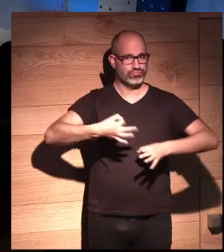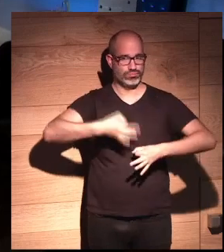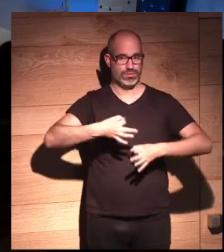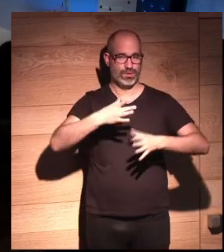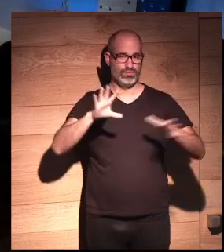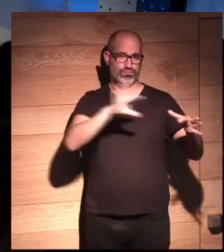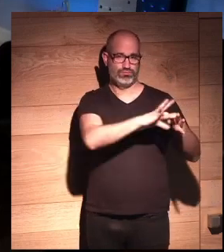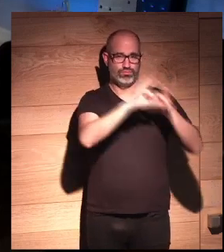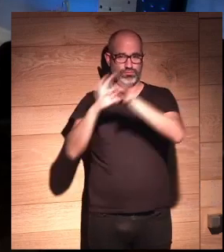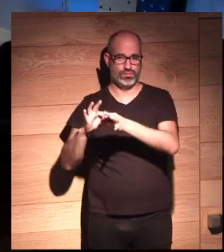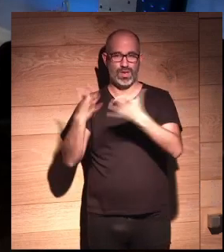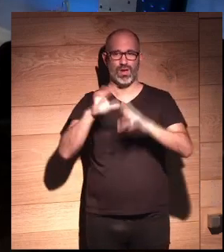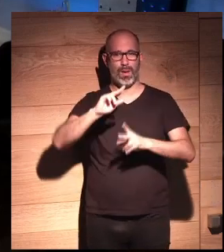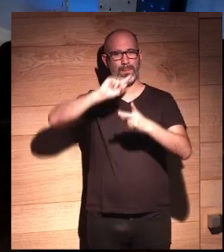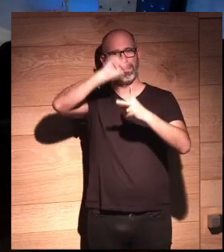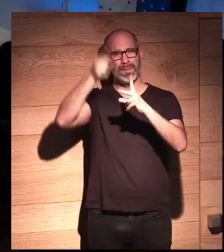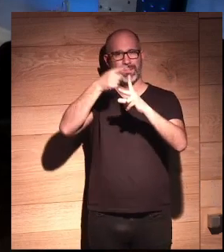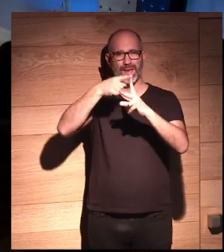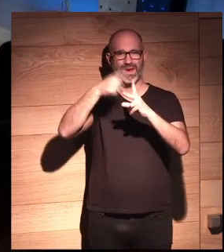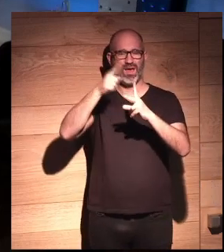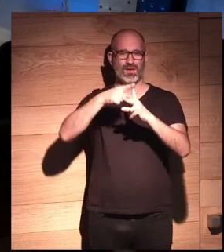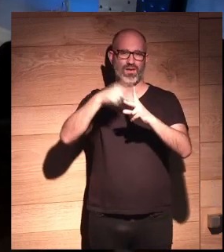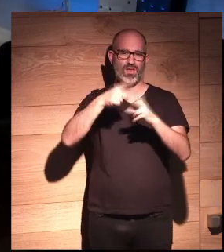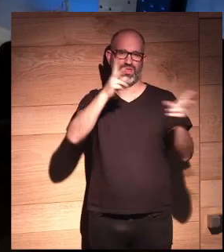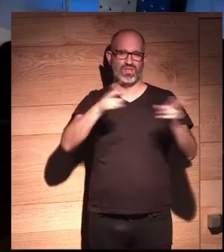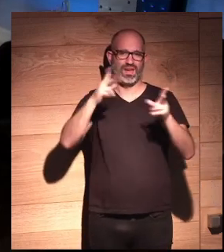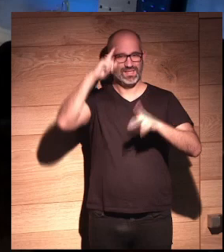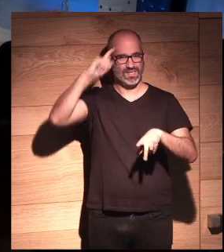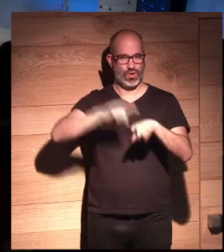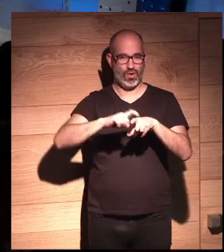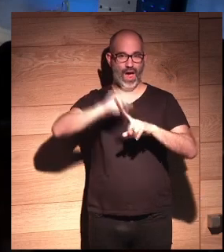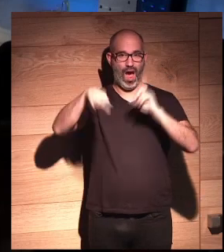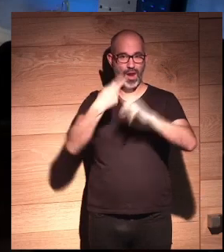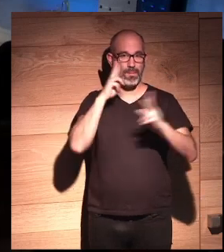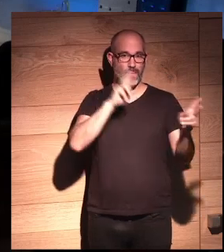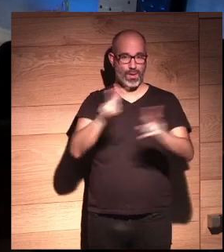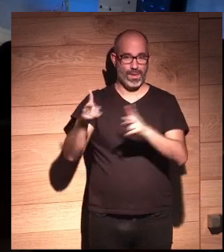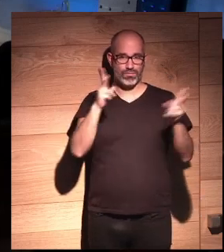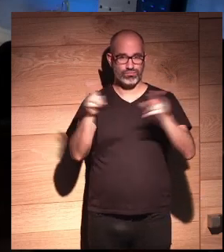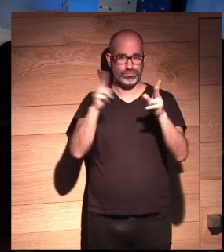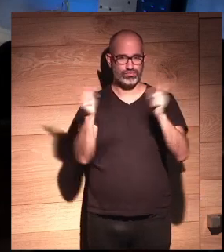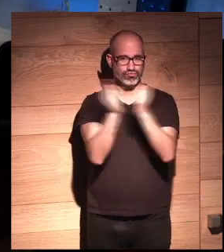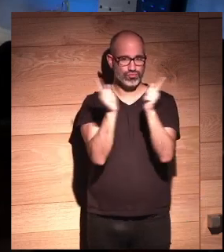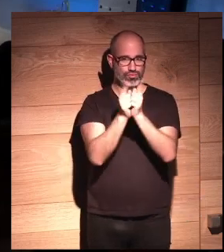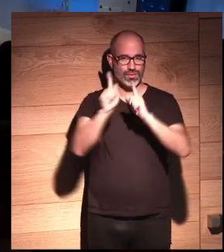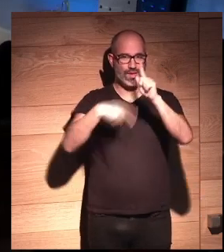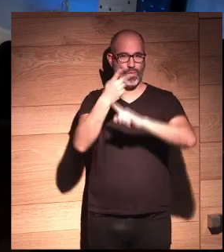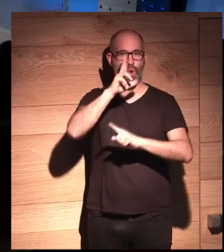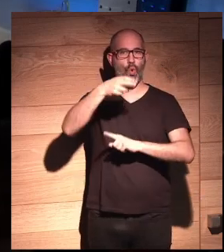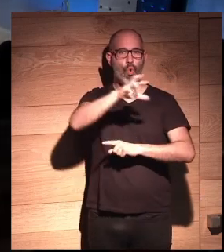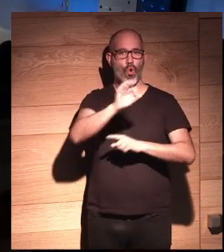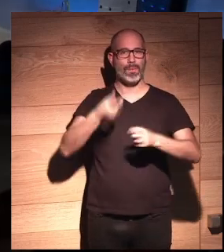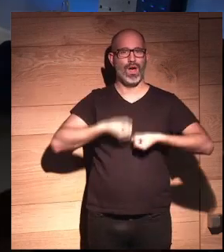y Anomalous es un thriller psicológico. Ahora vamos a ver unos trailers y luego voy a dar paso a Hugo, que nos va a contar su